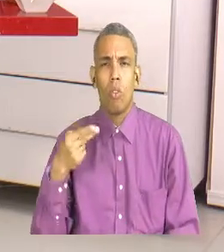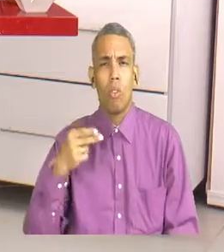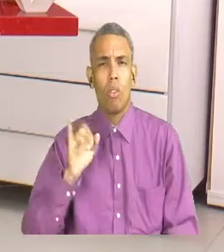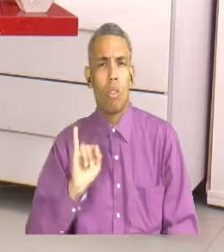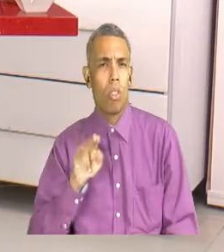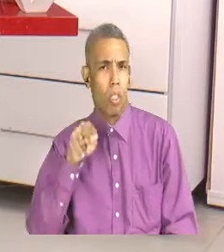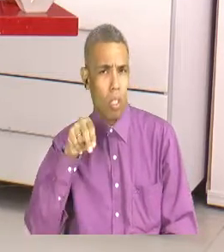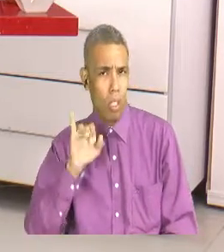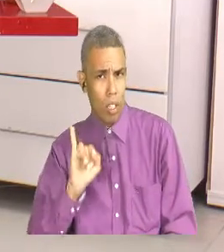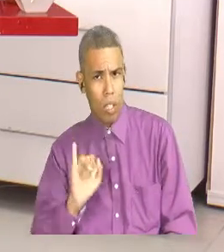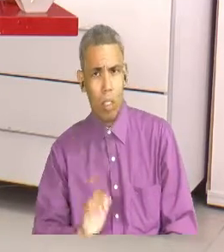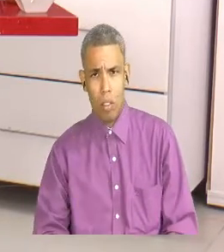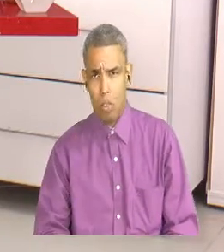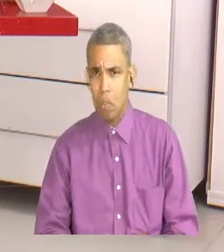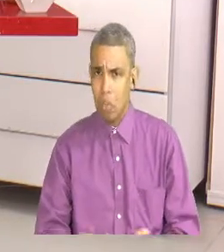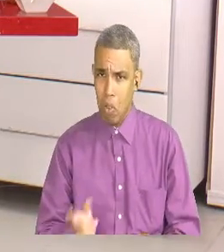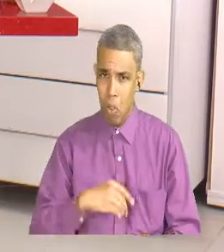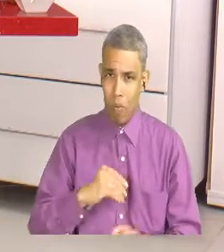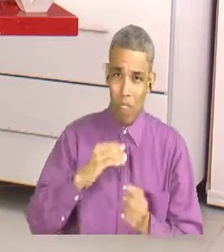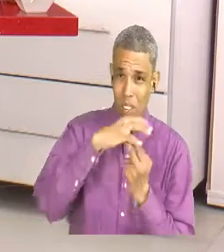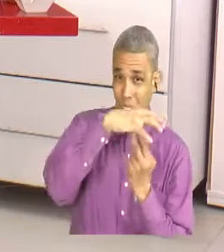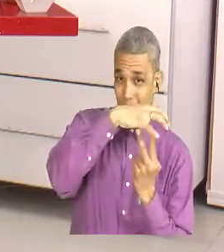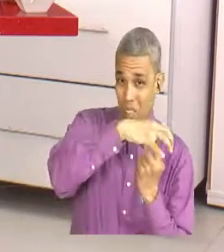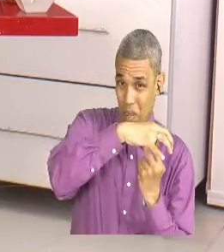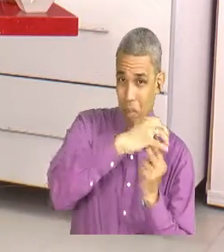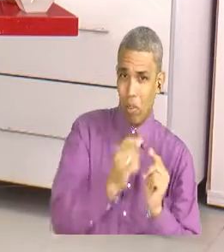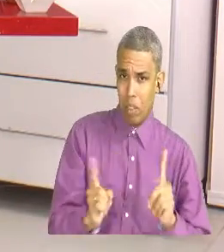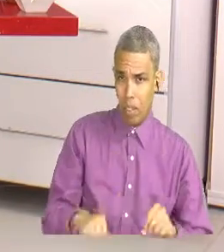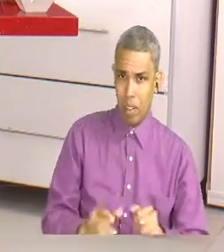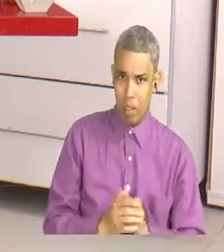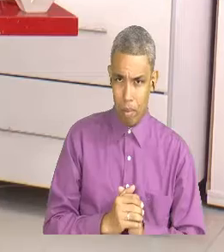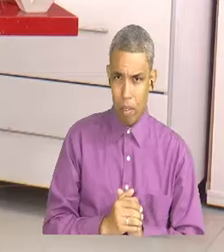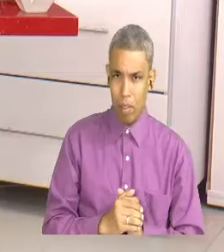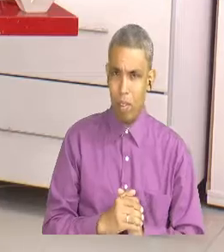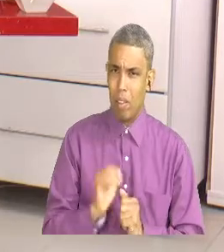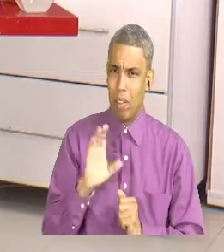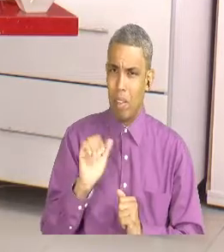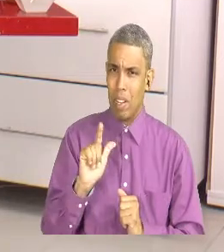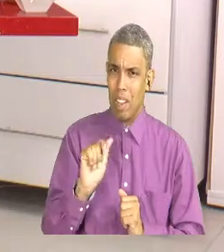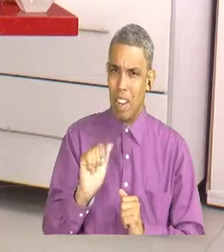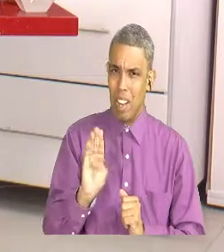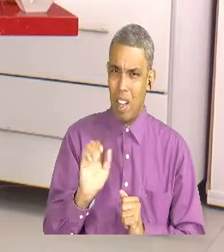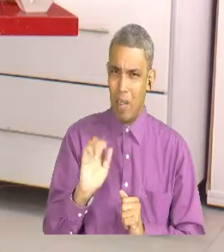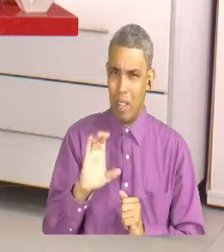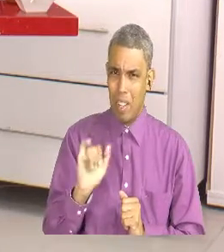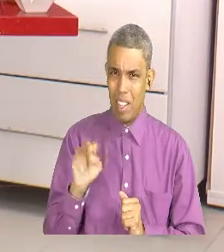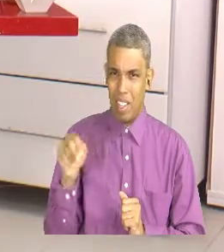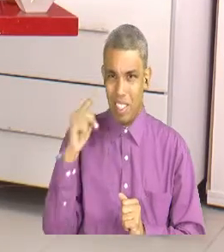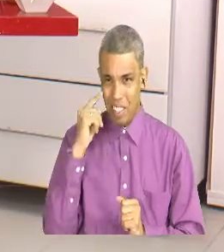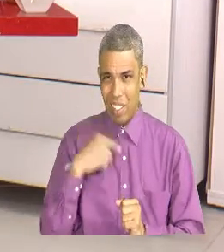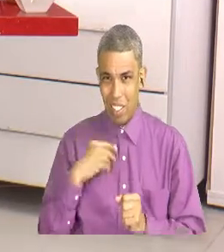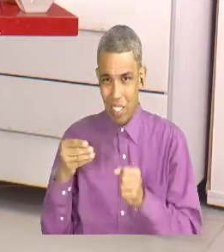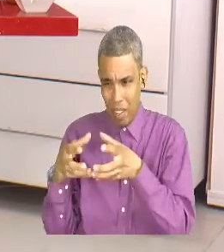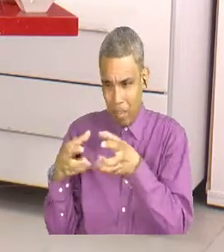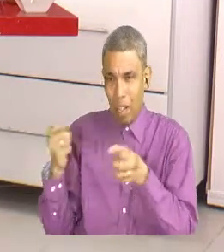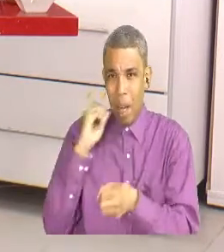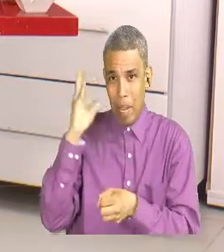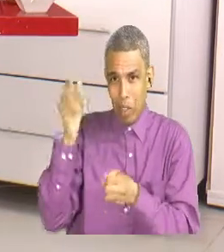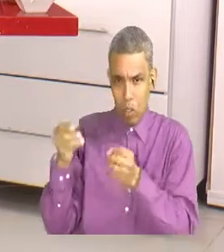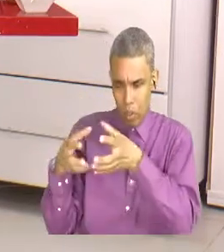champiñones y calabacín y tiras de pechuga, Roshi. Bueno, imagínese usted, para complementar ahí el chico la receta, porque esto se ve delicioso. Lo vamos a poner entonces, queridos